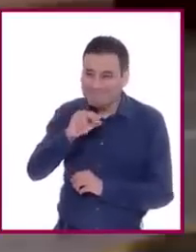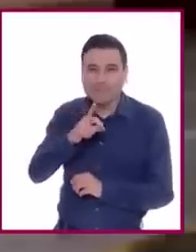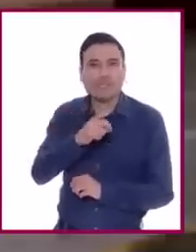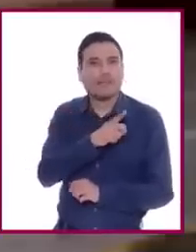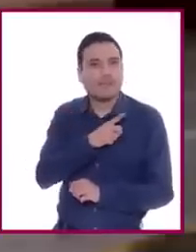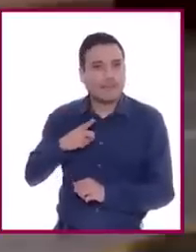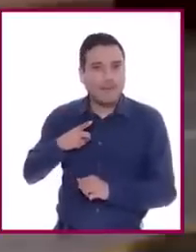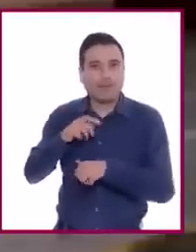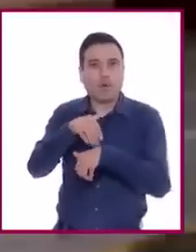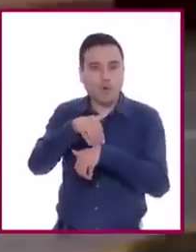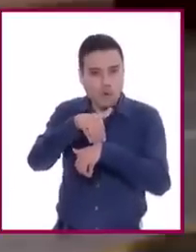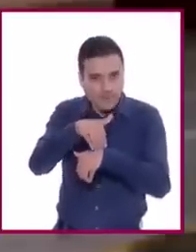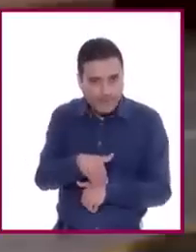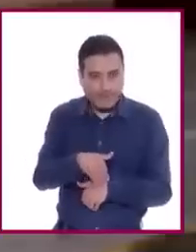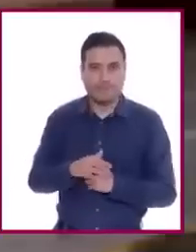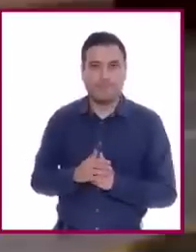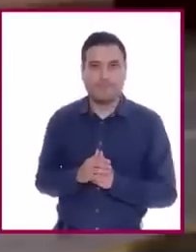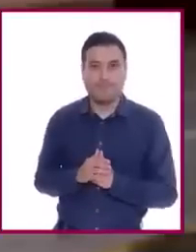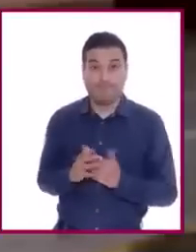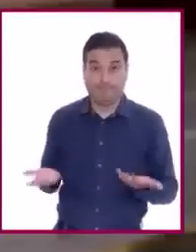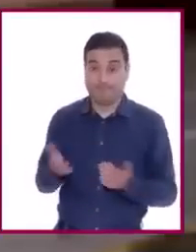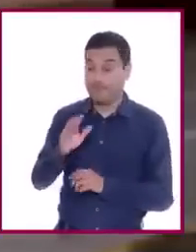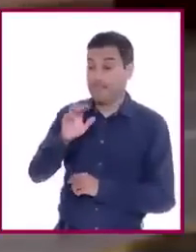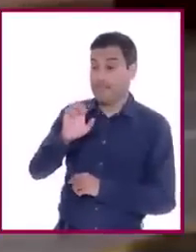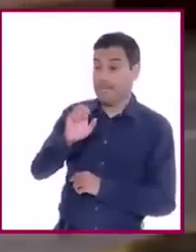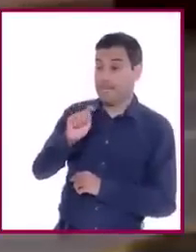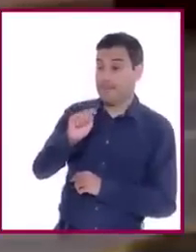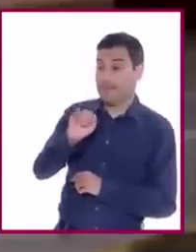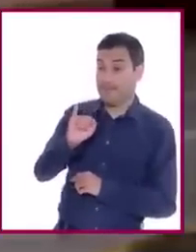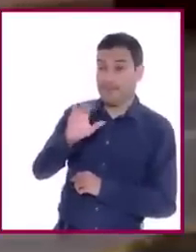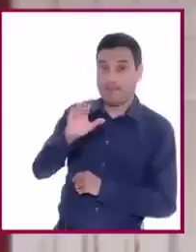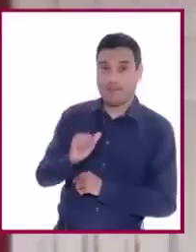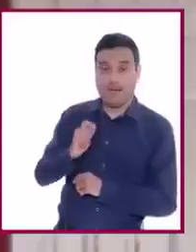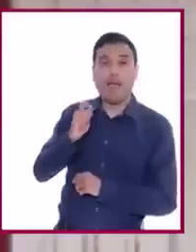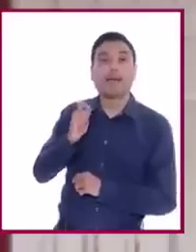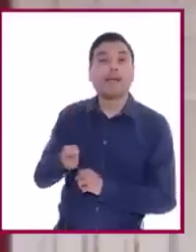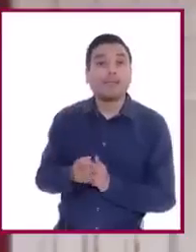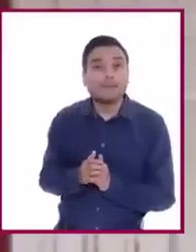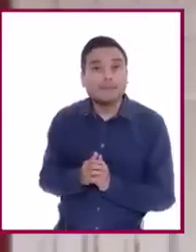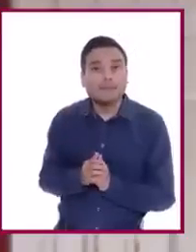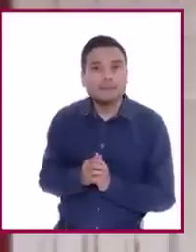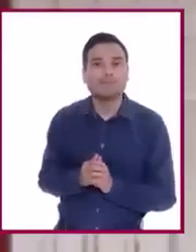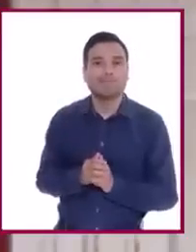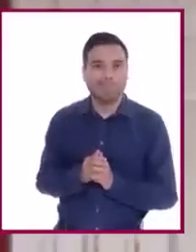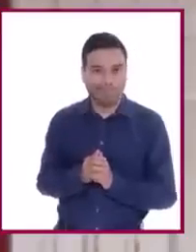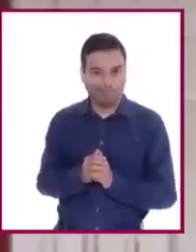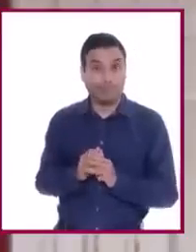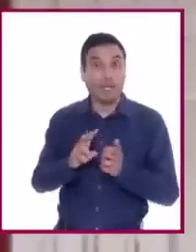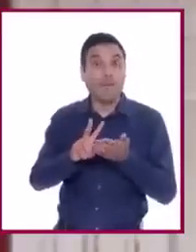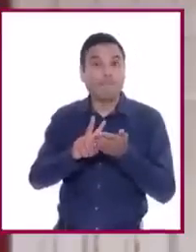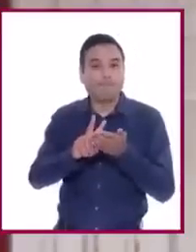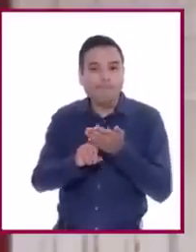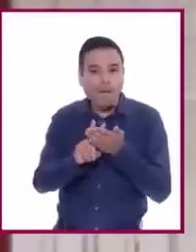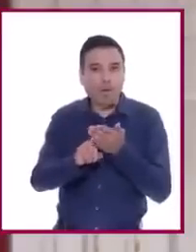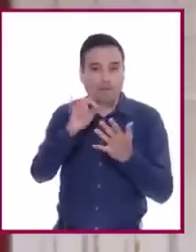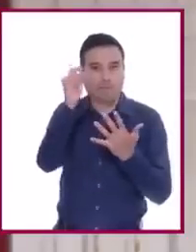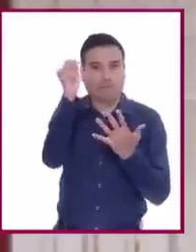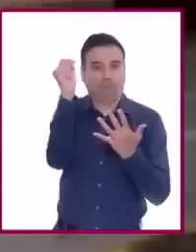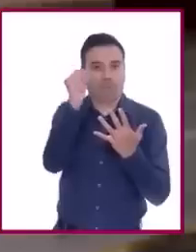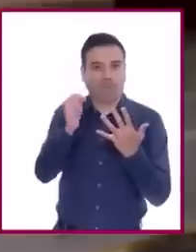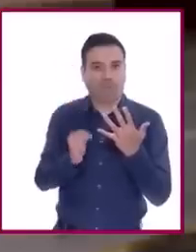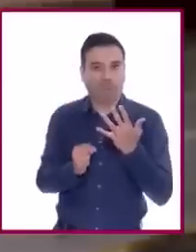práctica la ética es precisamente la la práctica de ciertas actitudes que me traen un bienestar